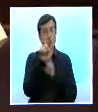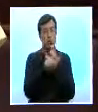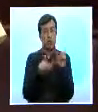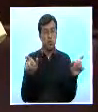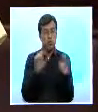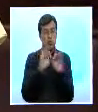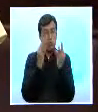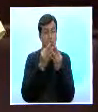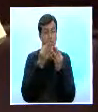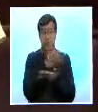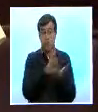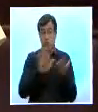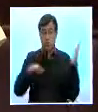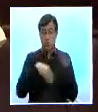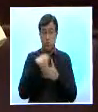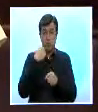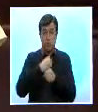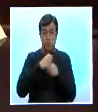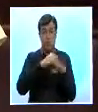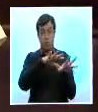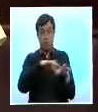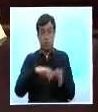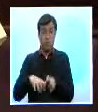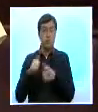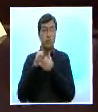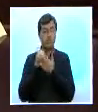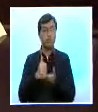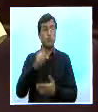entonces se hombres de ficción